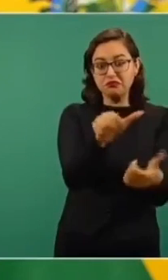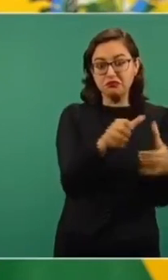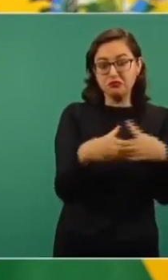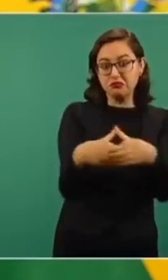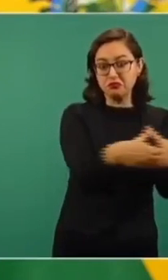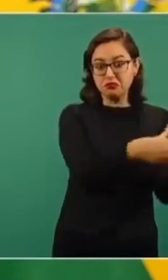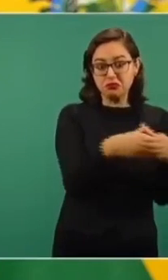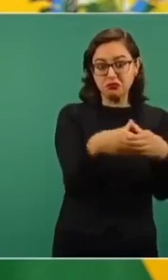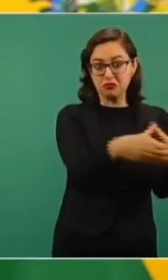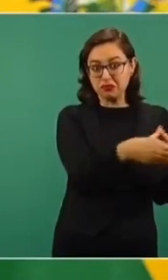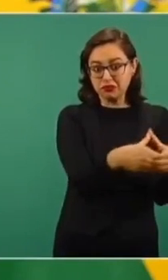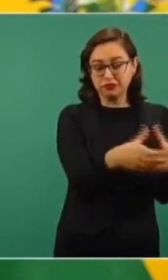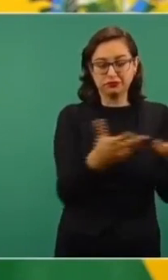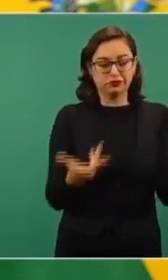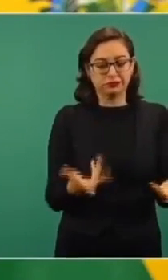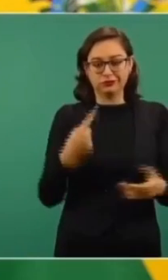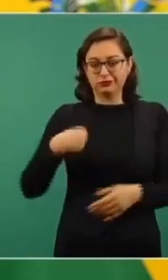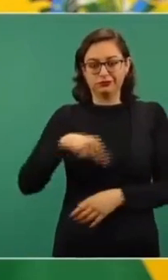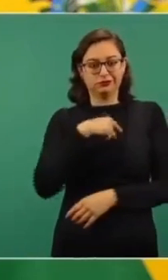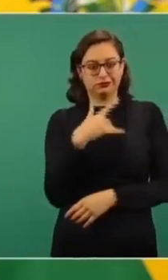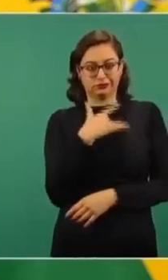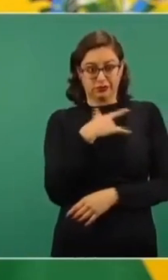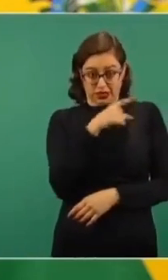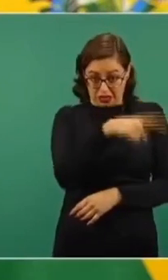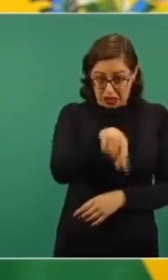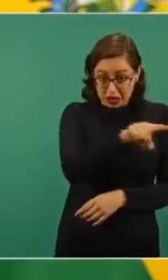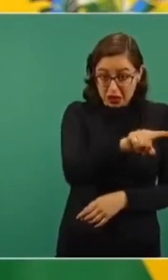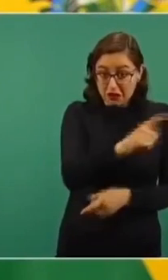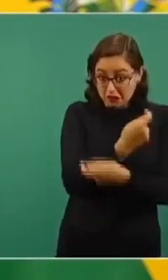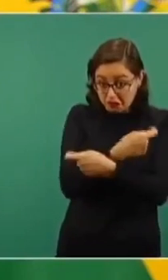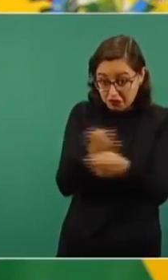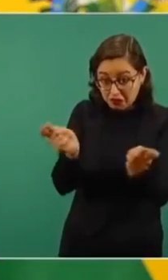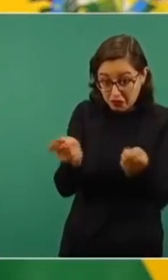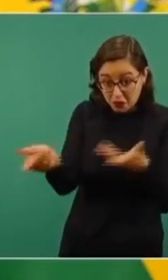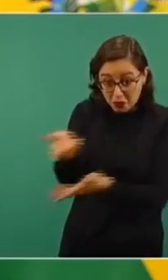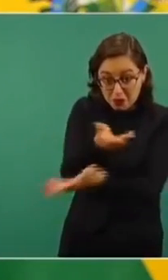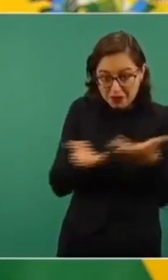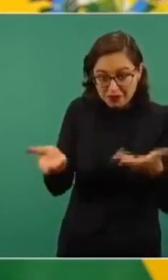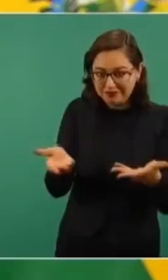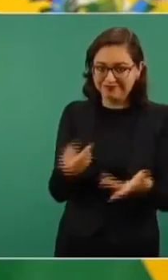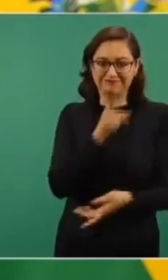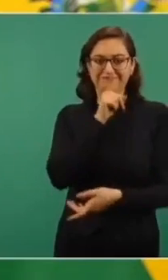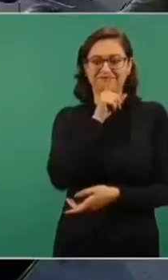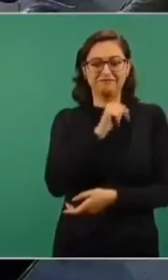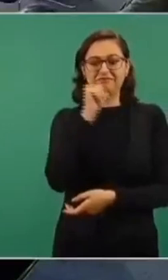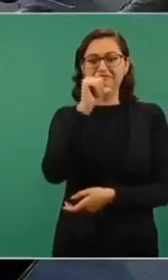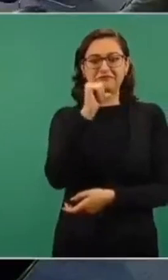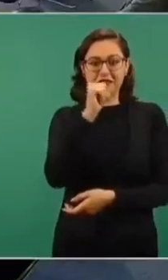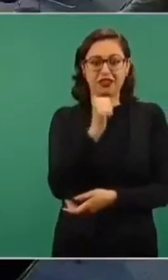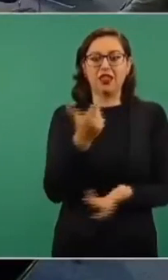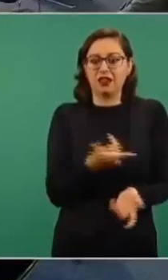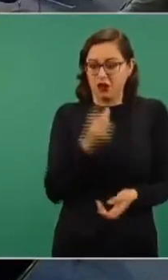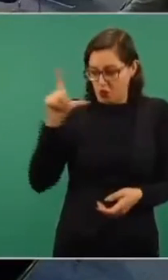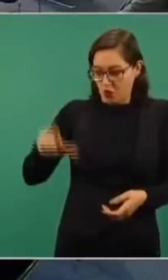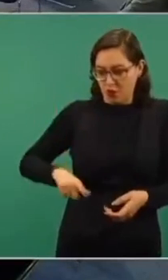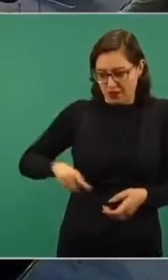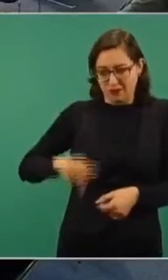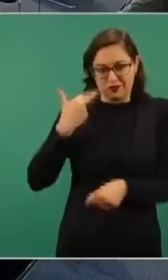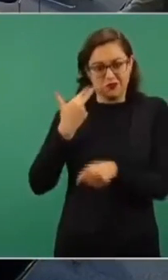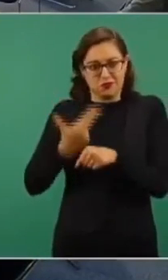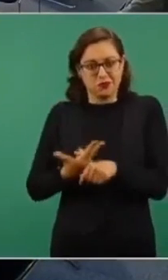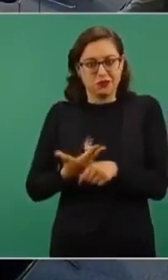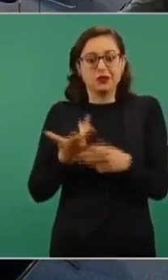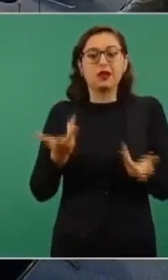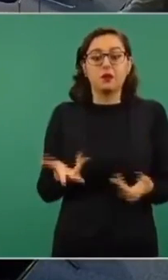ingreso no la va a hacer el mercado, lo hace el Estado. Por lo tanto, en nuestro modelo económico se genera el excedente económico, viene del gas, viene